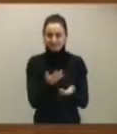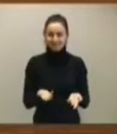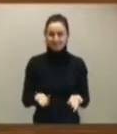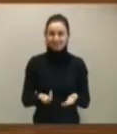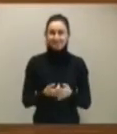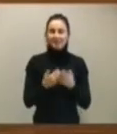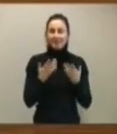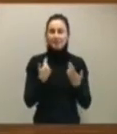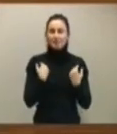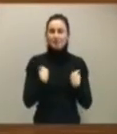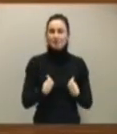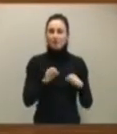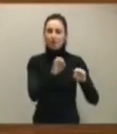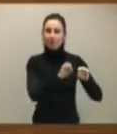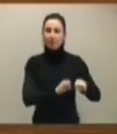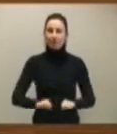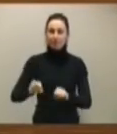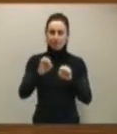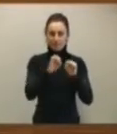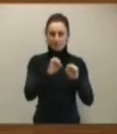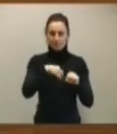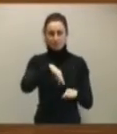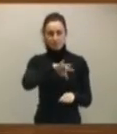la